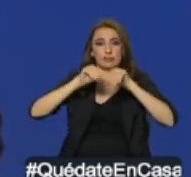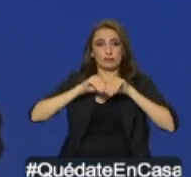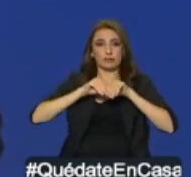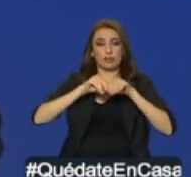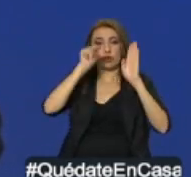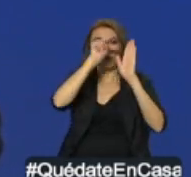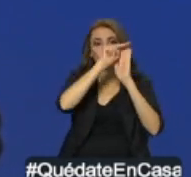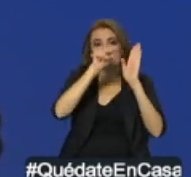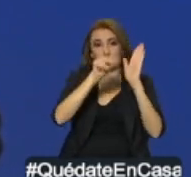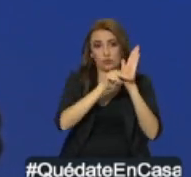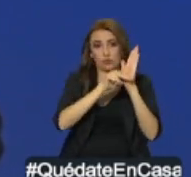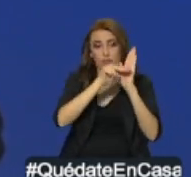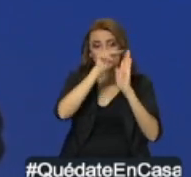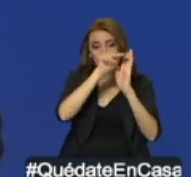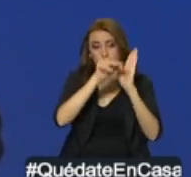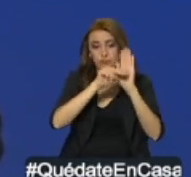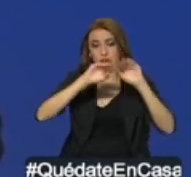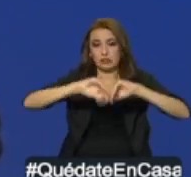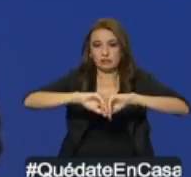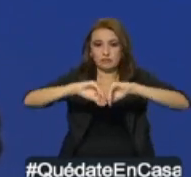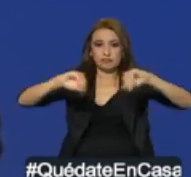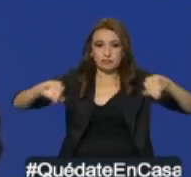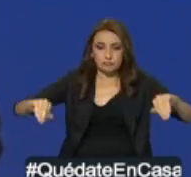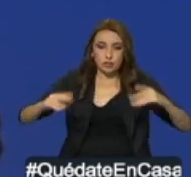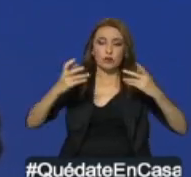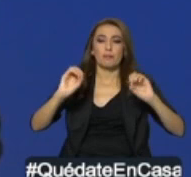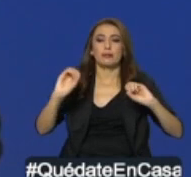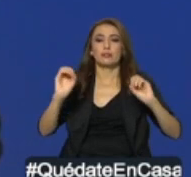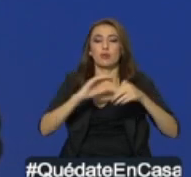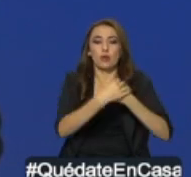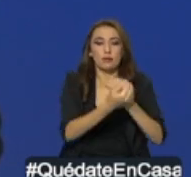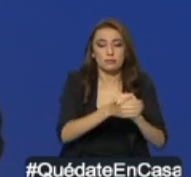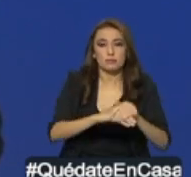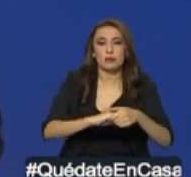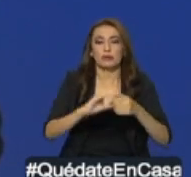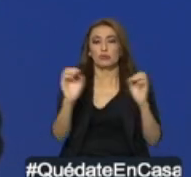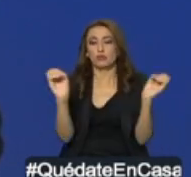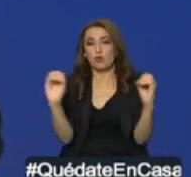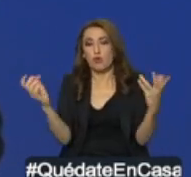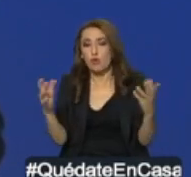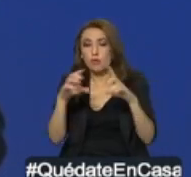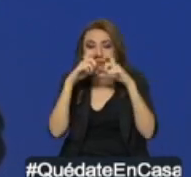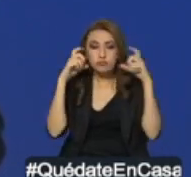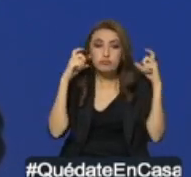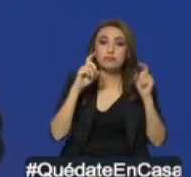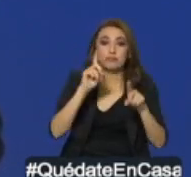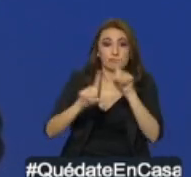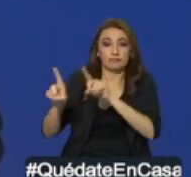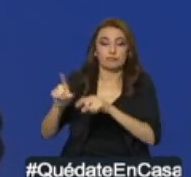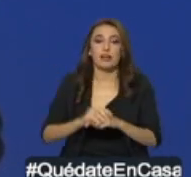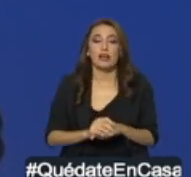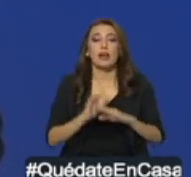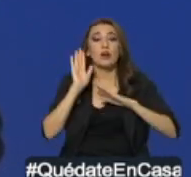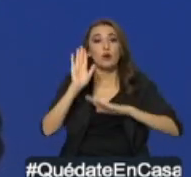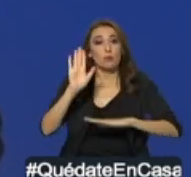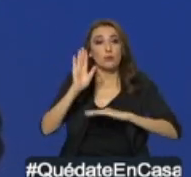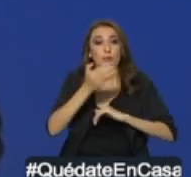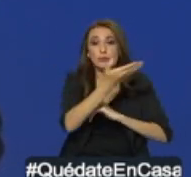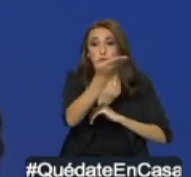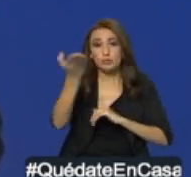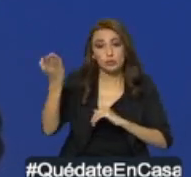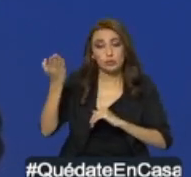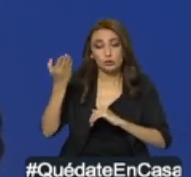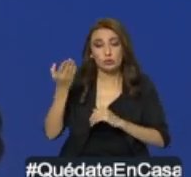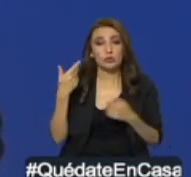observando con rigurosidad las medidas de restricción sin el compromiso de todos será imposible